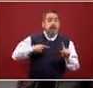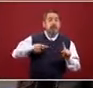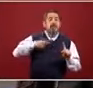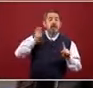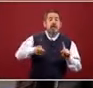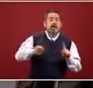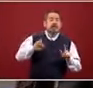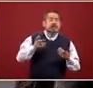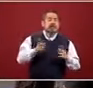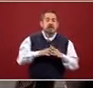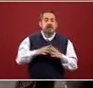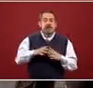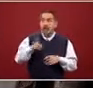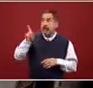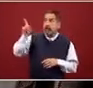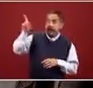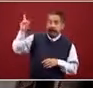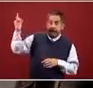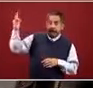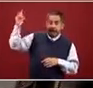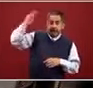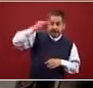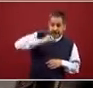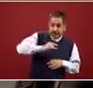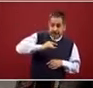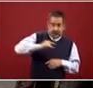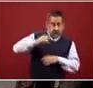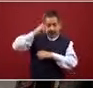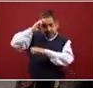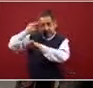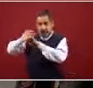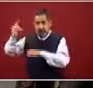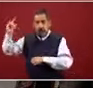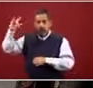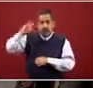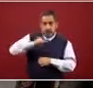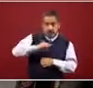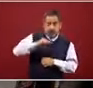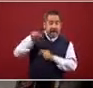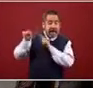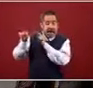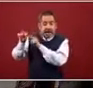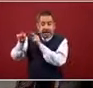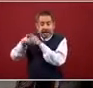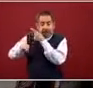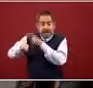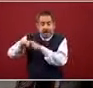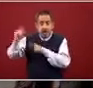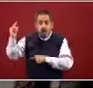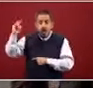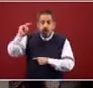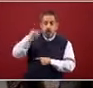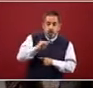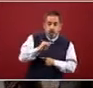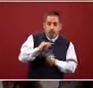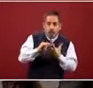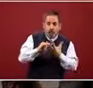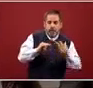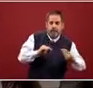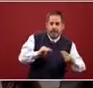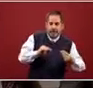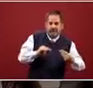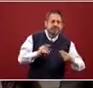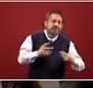personas que vinieron de visita desde el exterior y contagiaron a personas en México. Estos